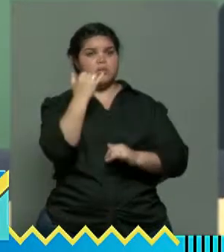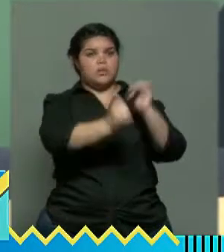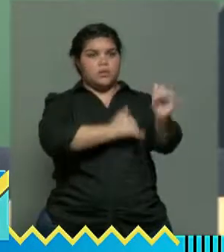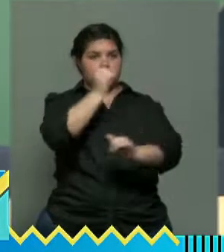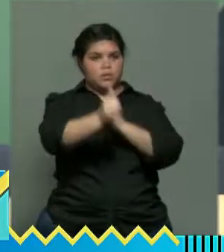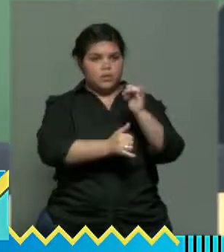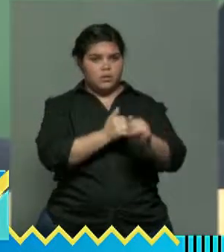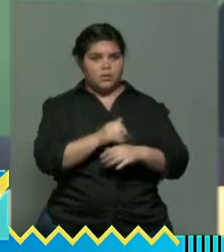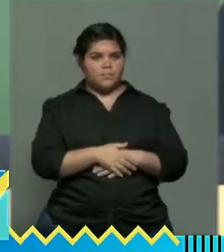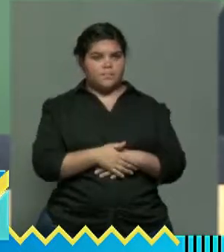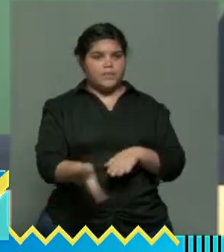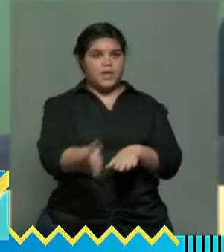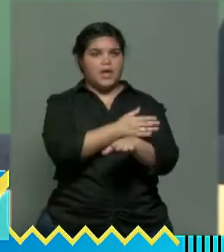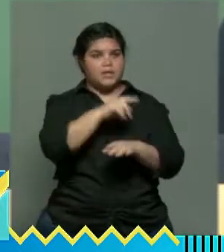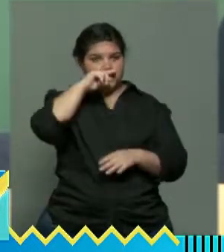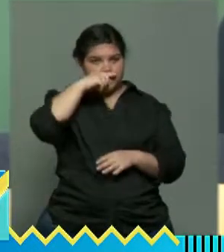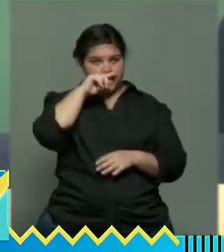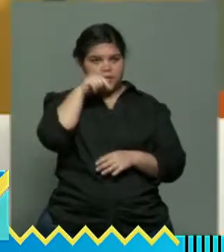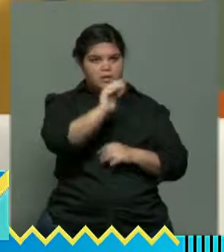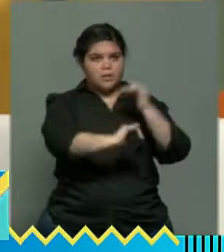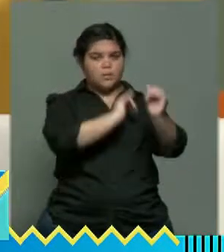previo a una visita de Macri, mencionaste de que,